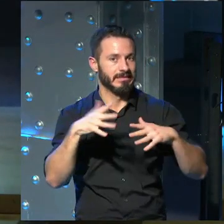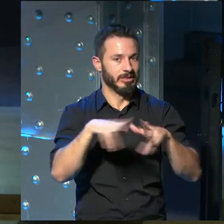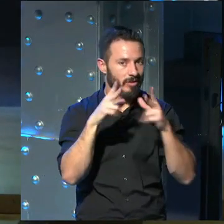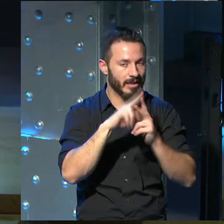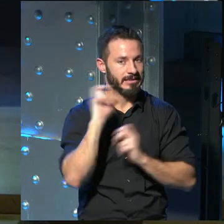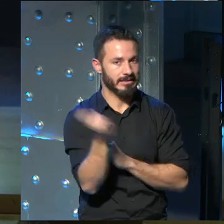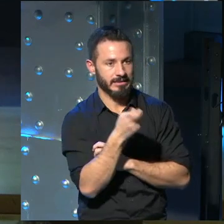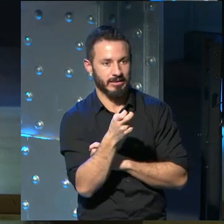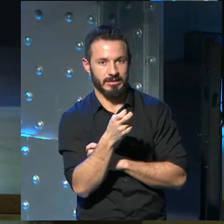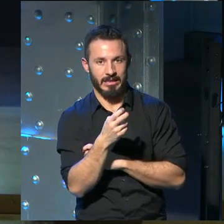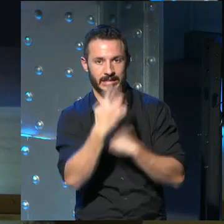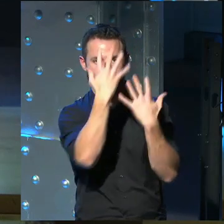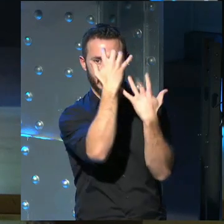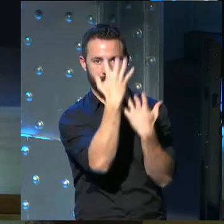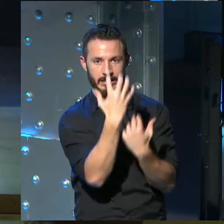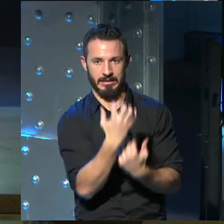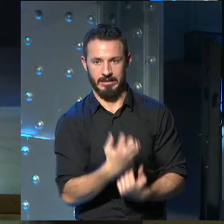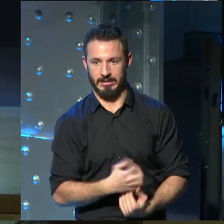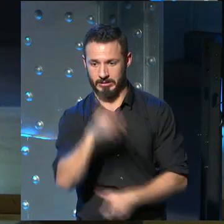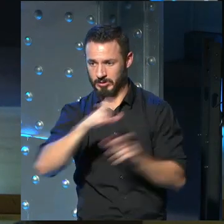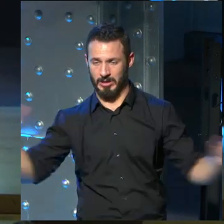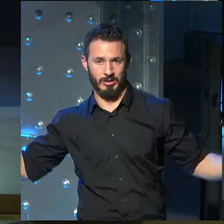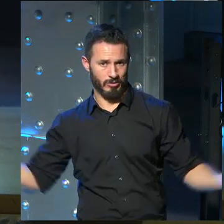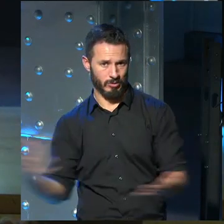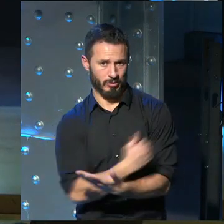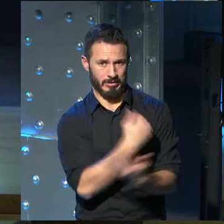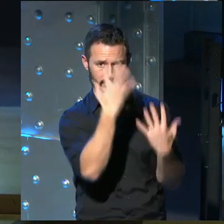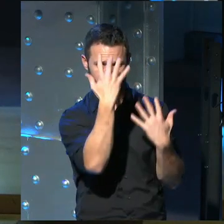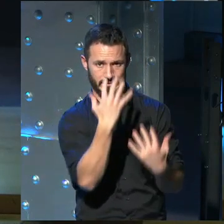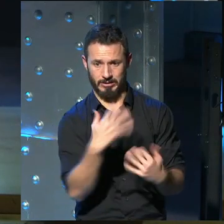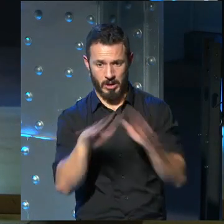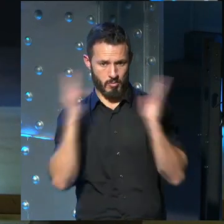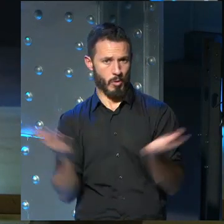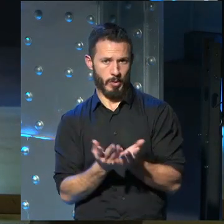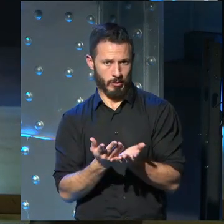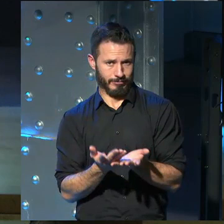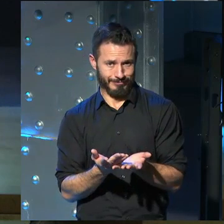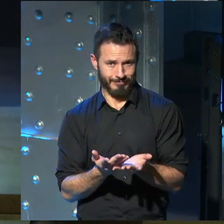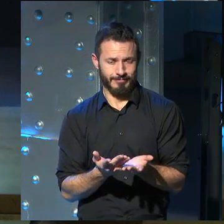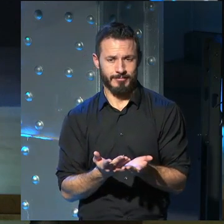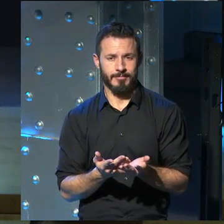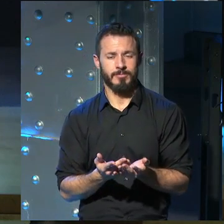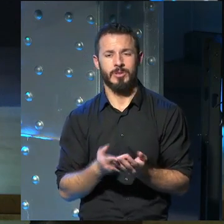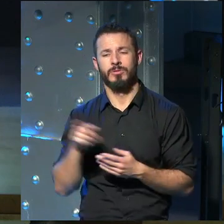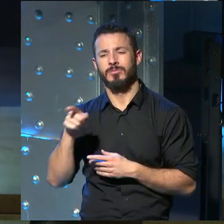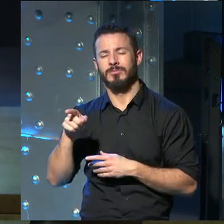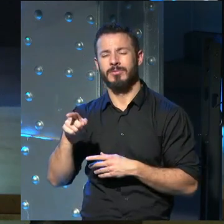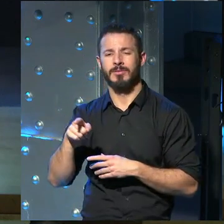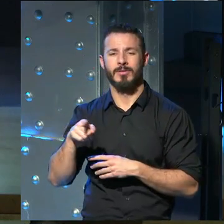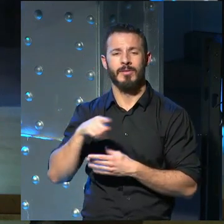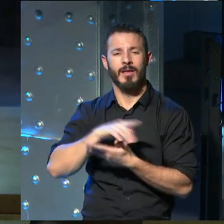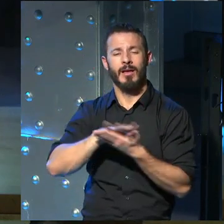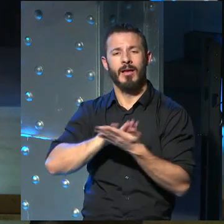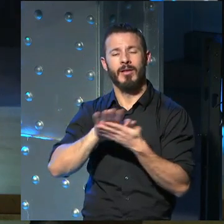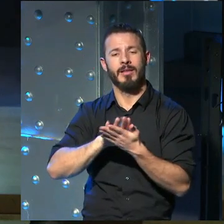radiografiados permanentemente todos los ciudadanos prácticamente todos los ciudadanos del mundo, diría yo. Pero bueno, hablas de Asimov al principio